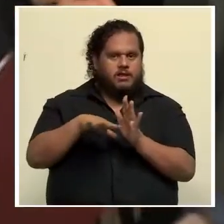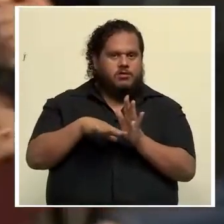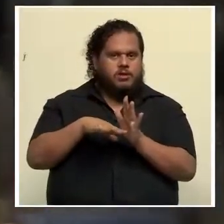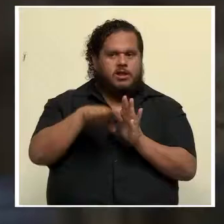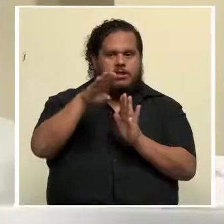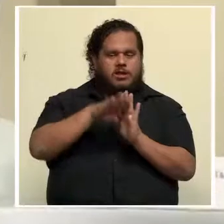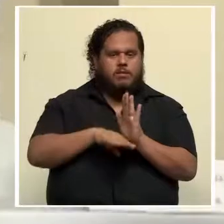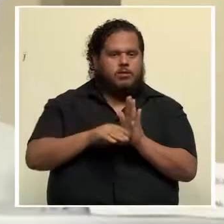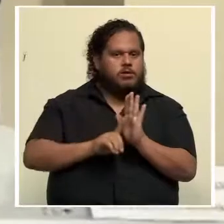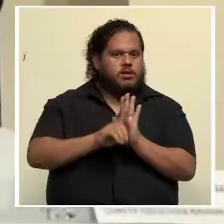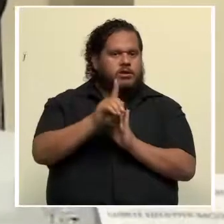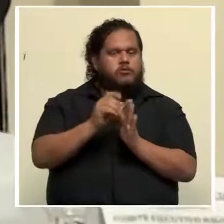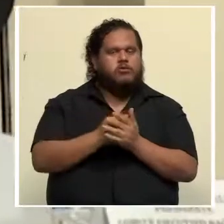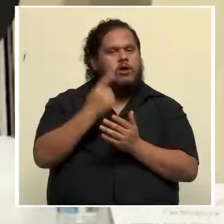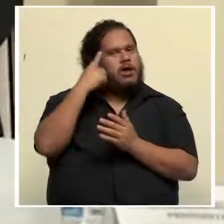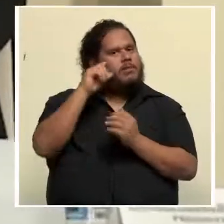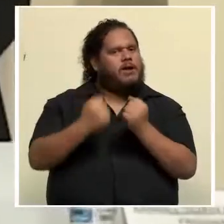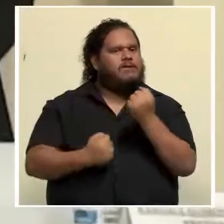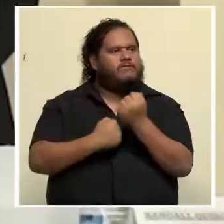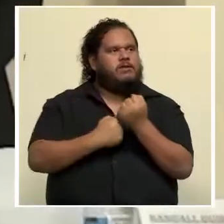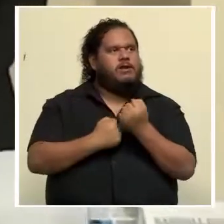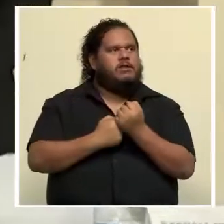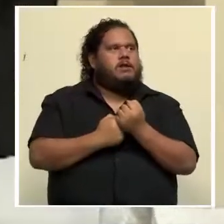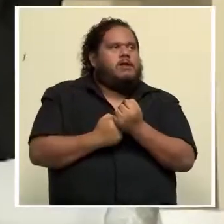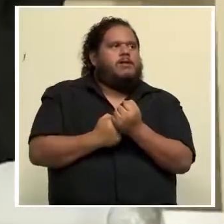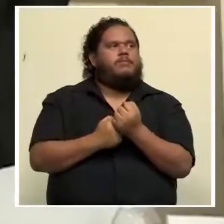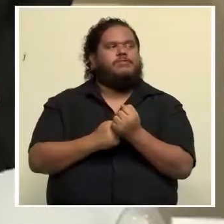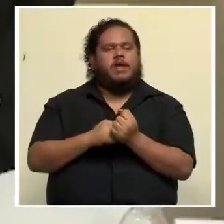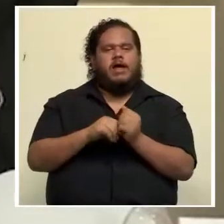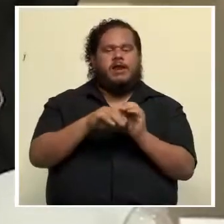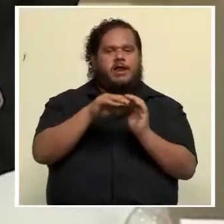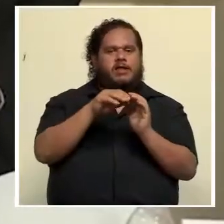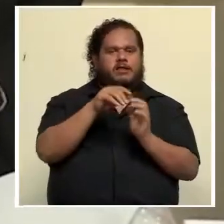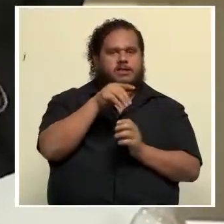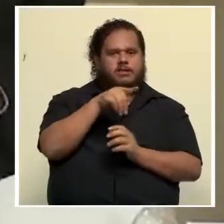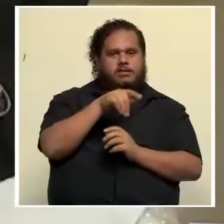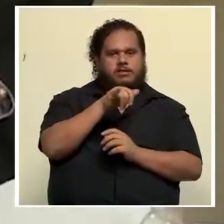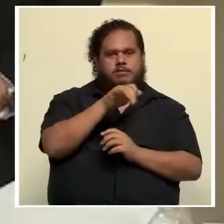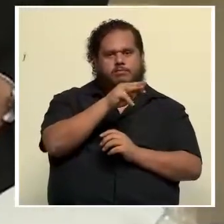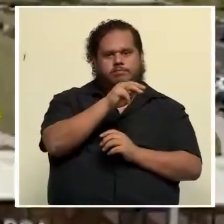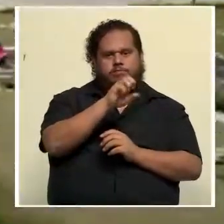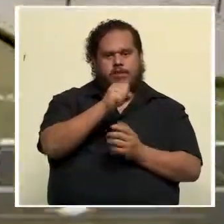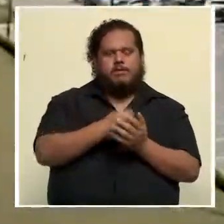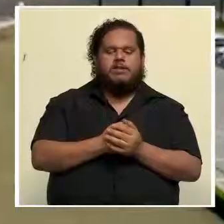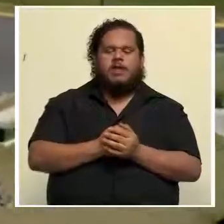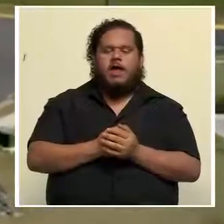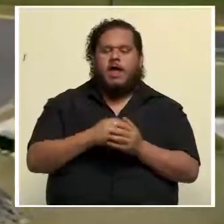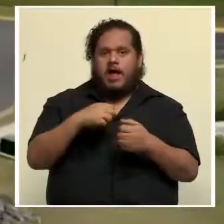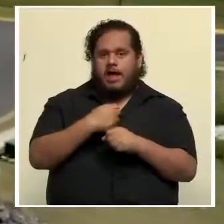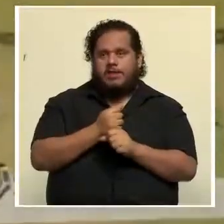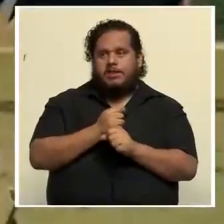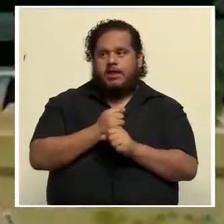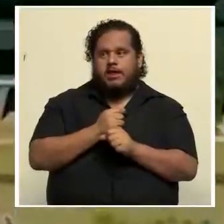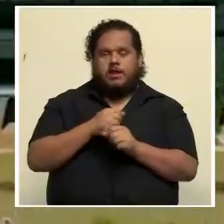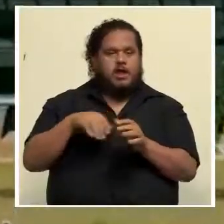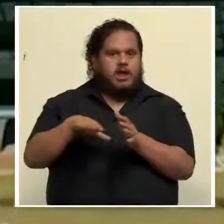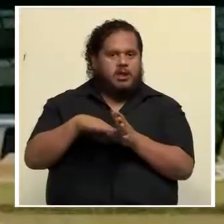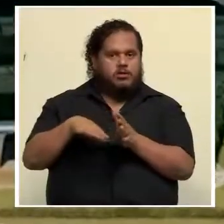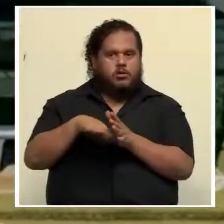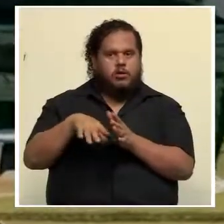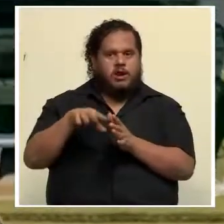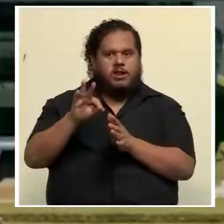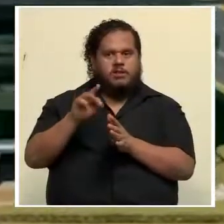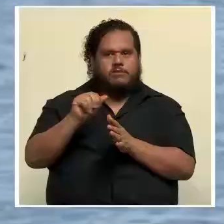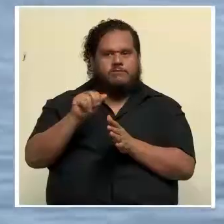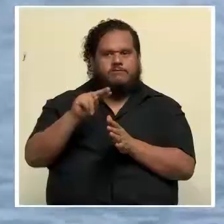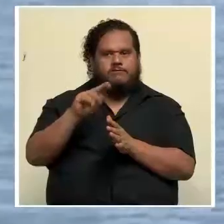menor desarrollo para fortalecer a las pequeñas y medianas empresas. Crear zonas francas fuera de la GAM. Y